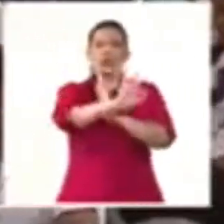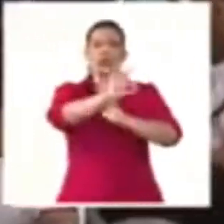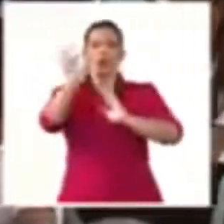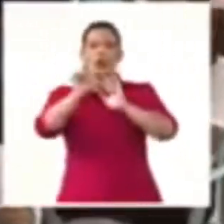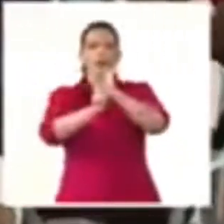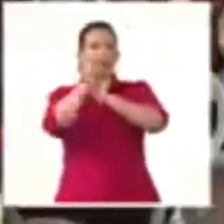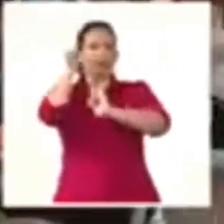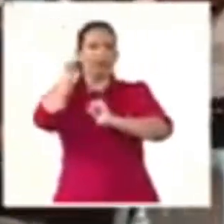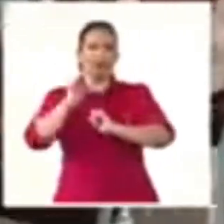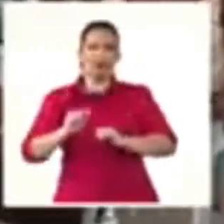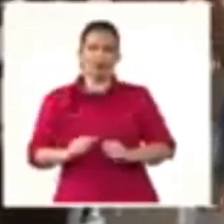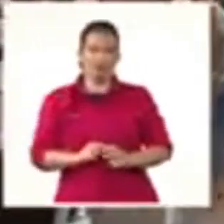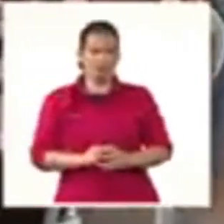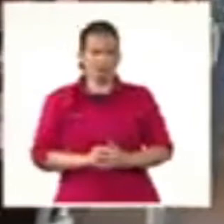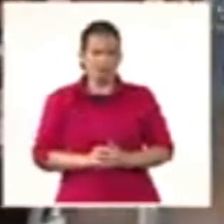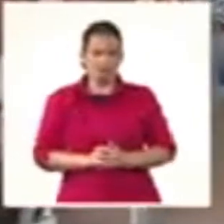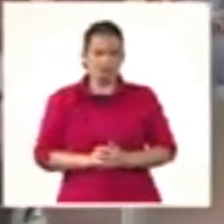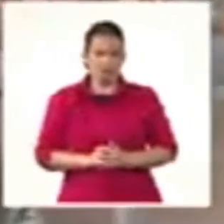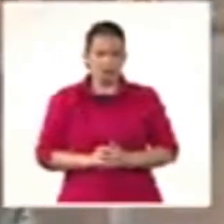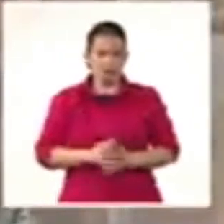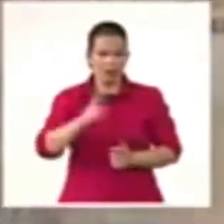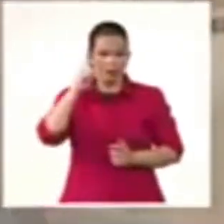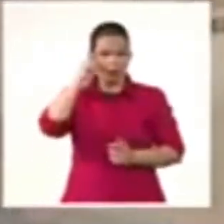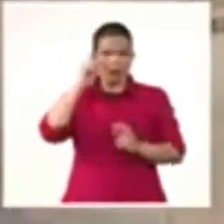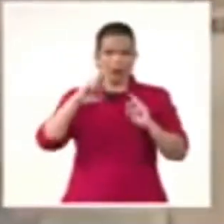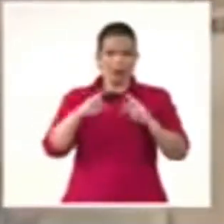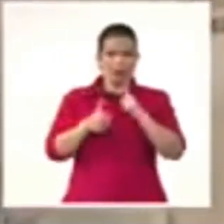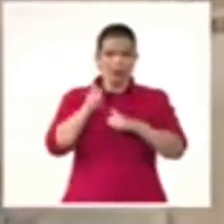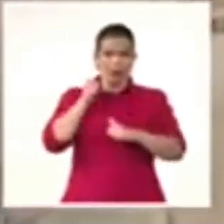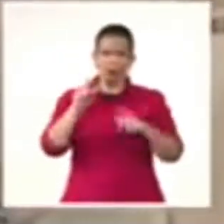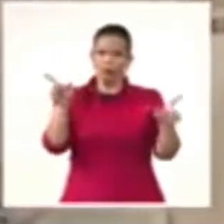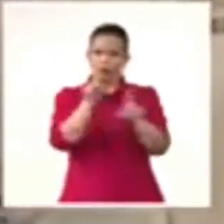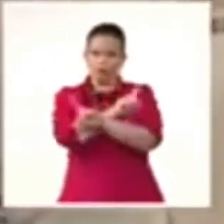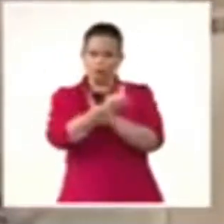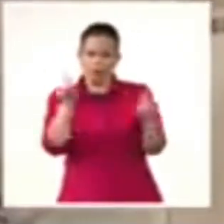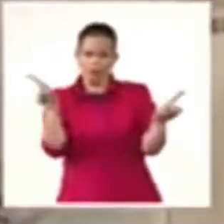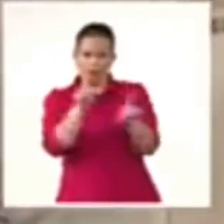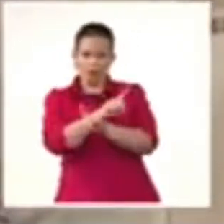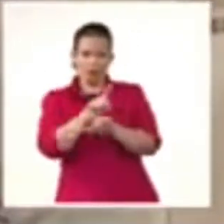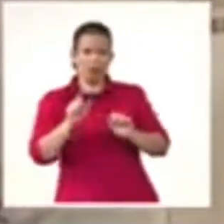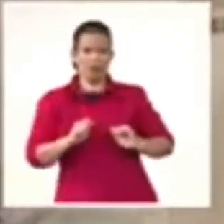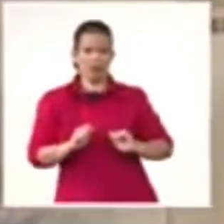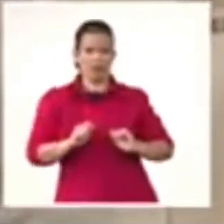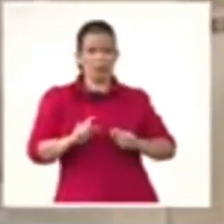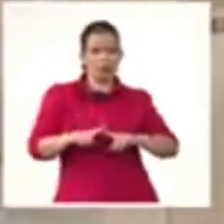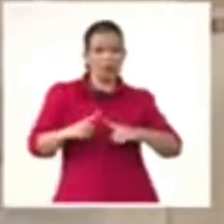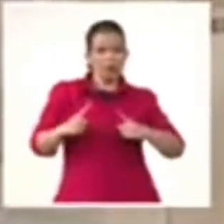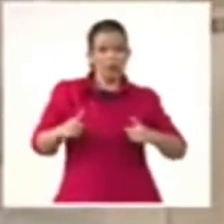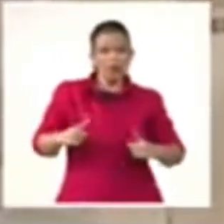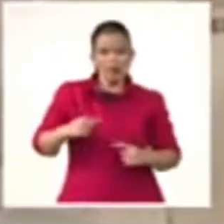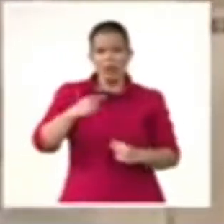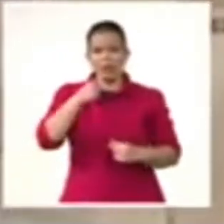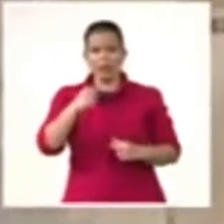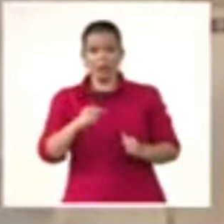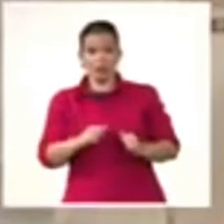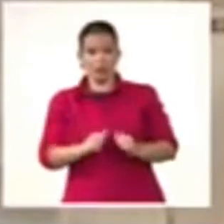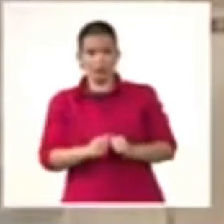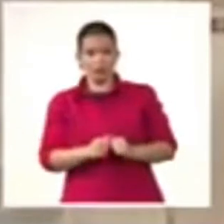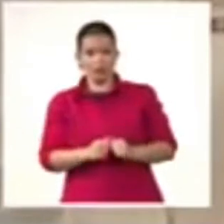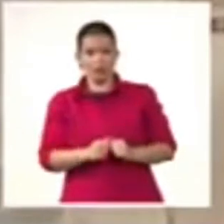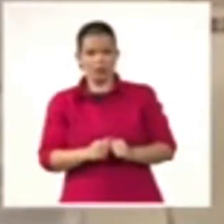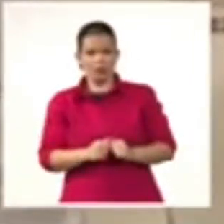pasado. Porque la Cuba del día después, esa que sueñan mandarnos con las cañoneras yanquis